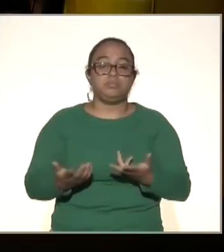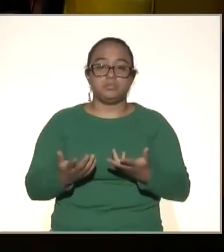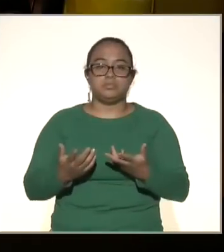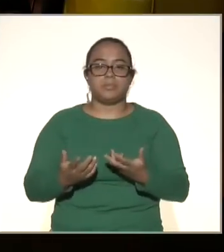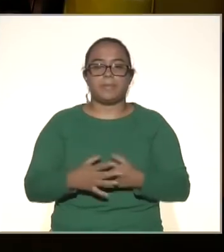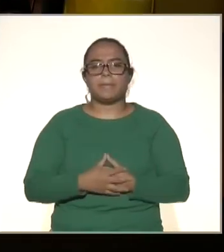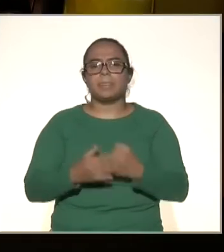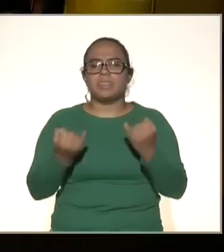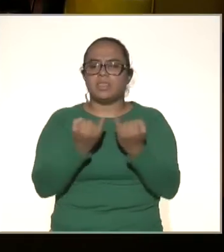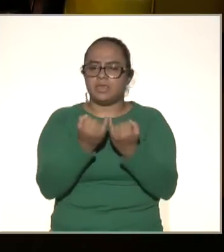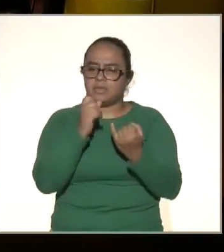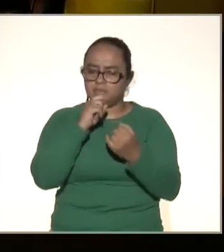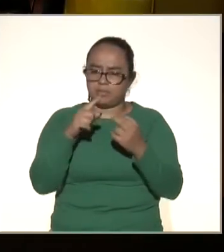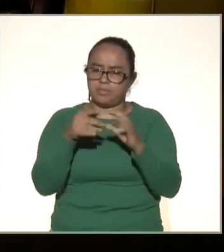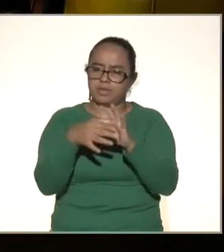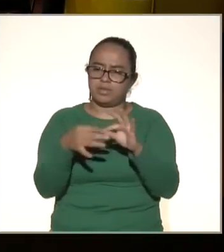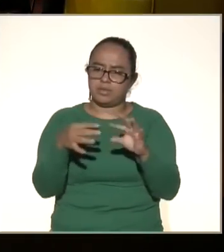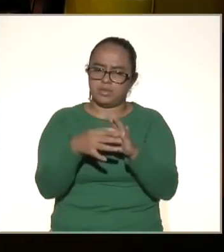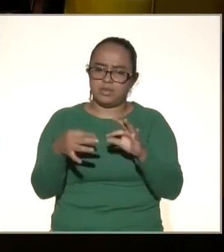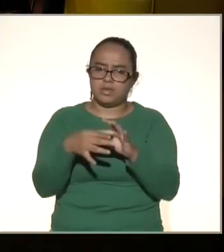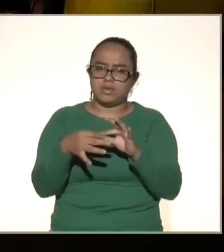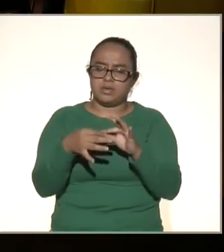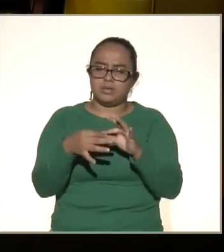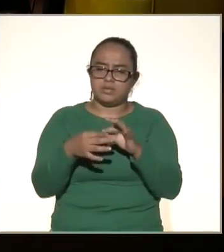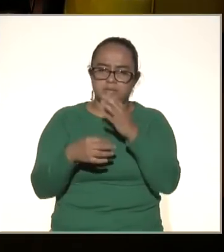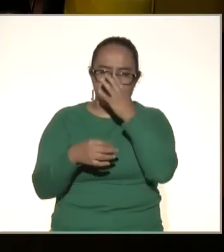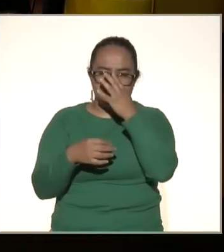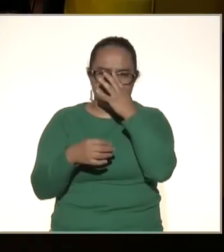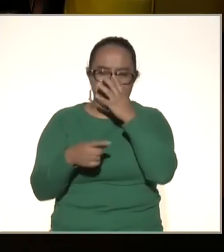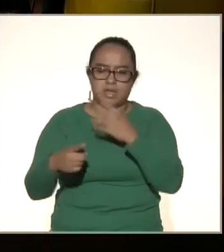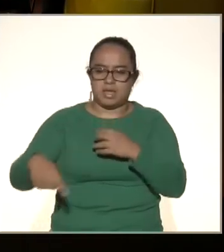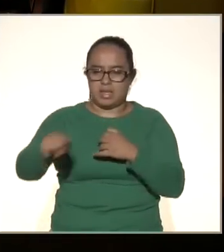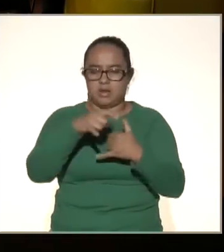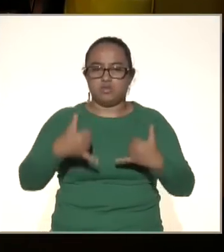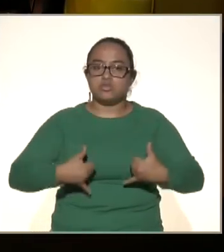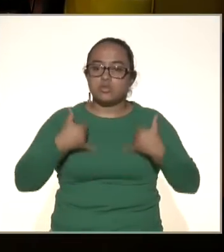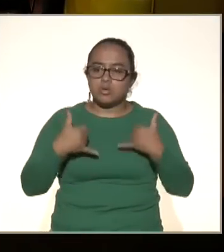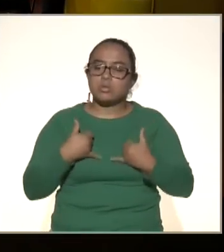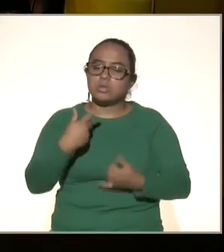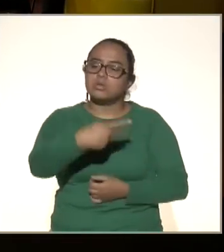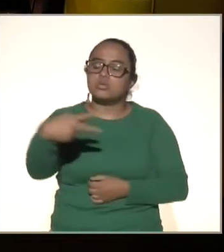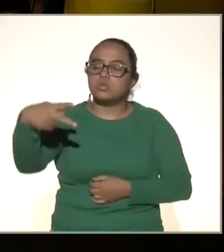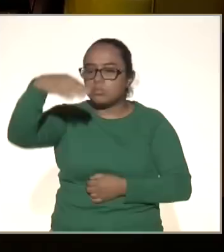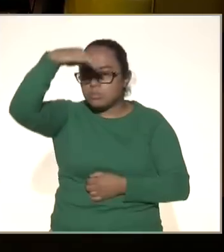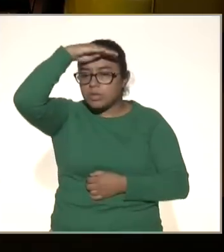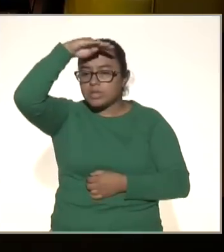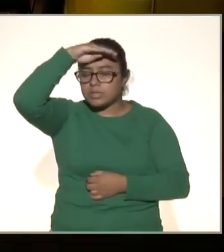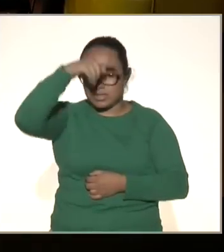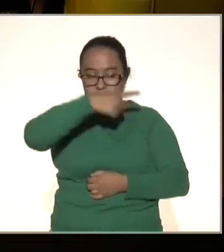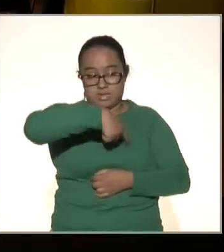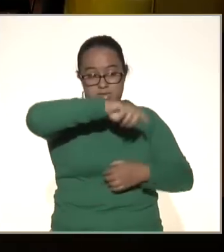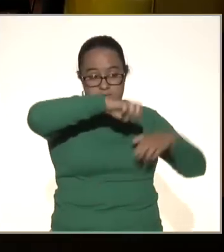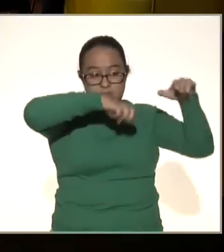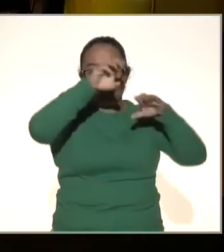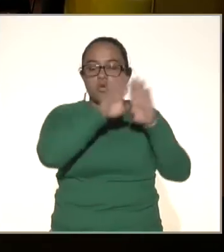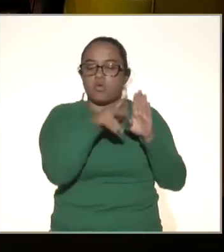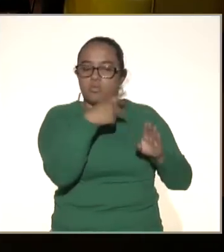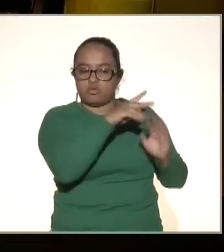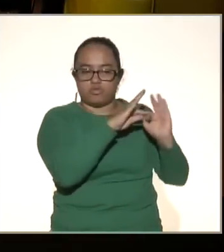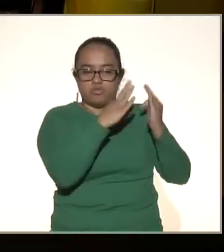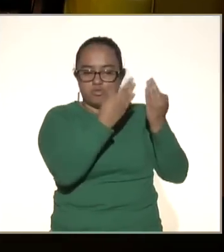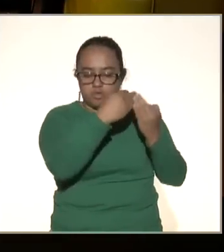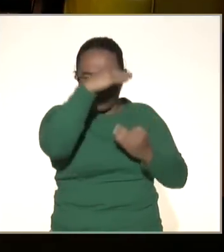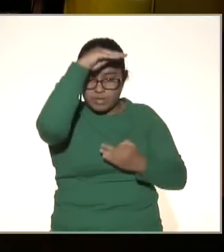Y explicarles a los chicos, a la tercera generación, cómo piensan los más grandes, para que pueda haber también